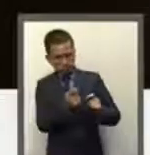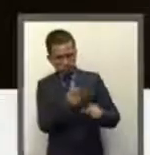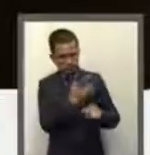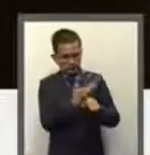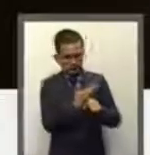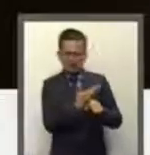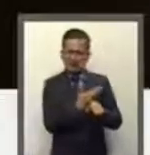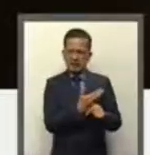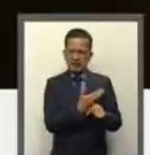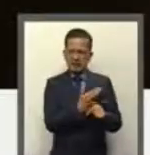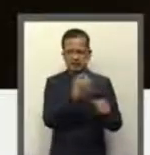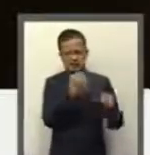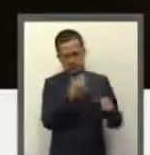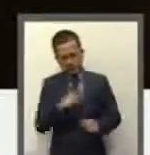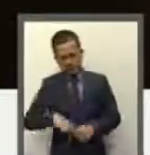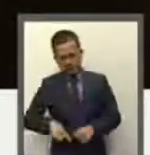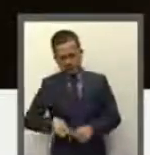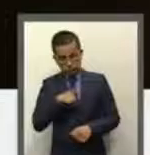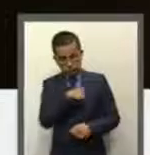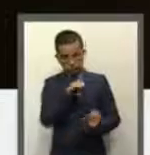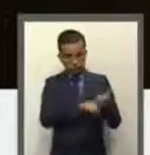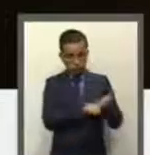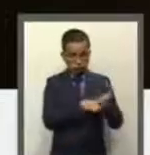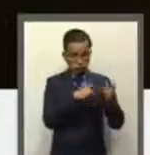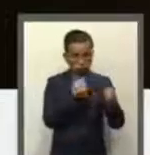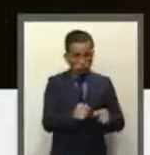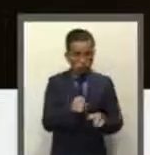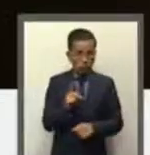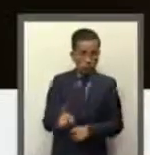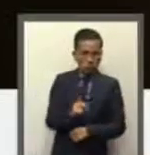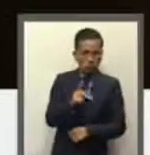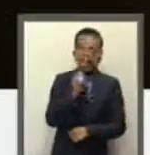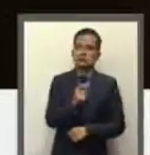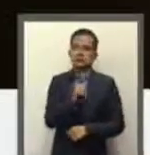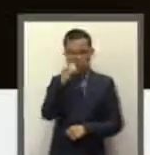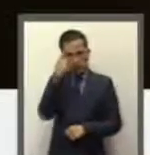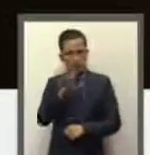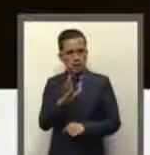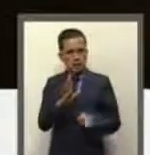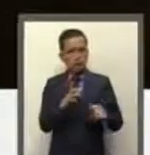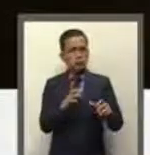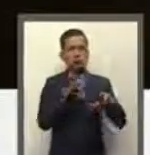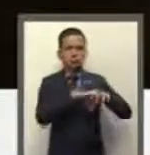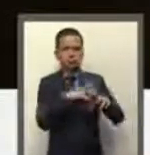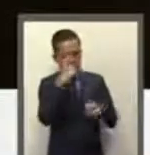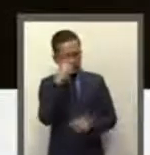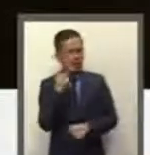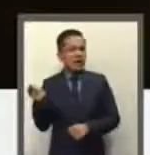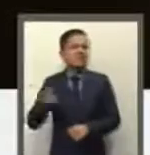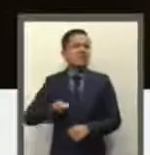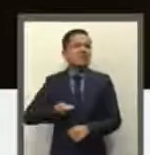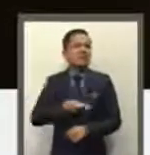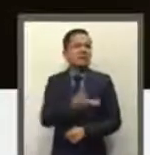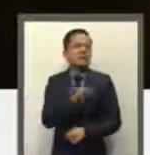pública a la Secretaría de Gobernación, se está dejando un cascarón y se crea una, como la